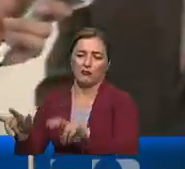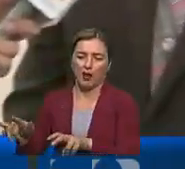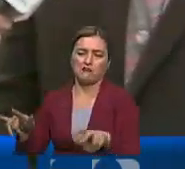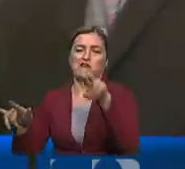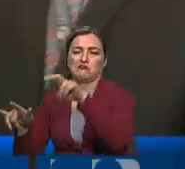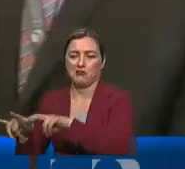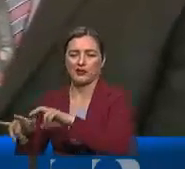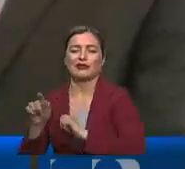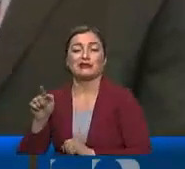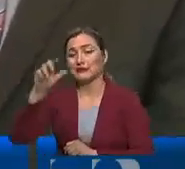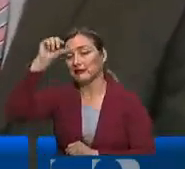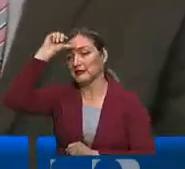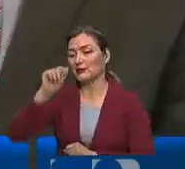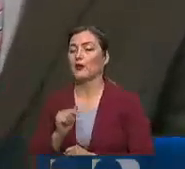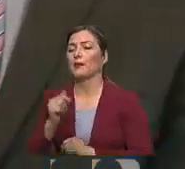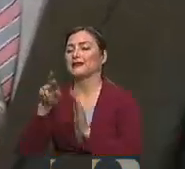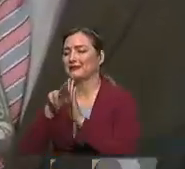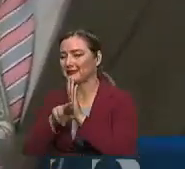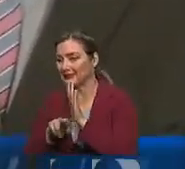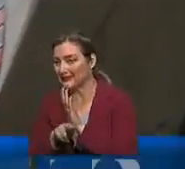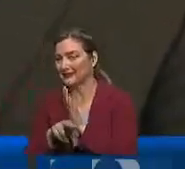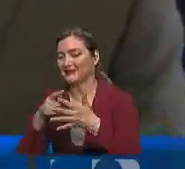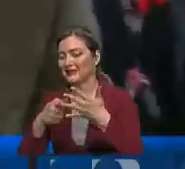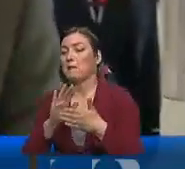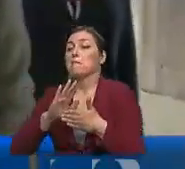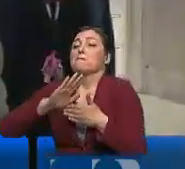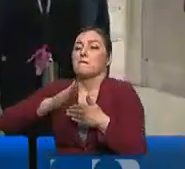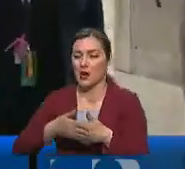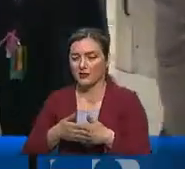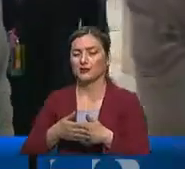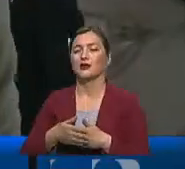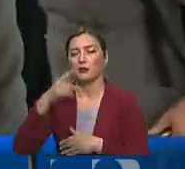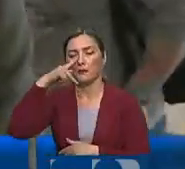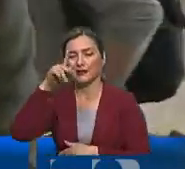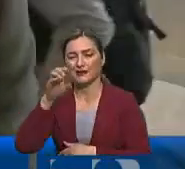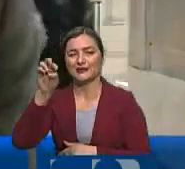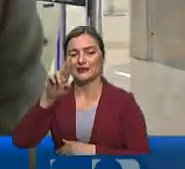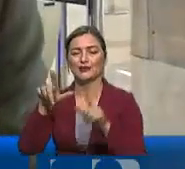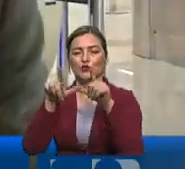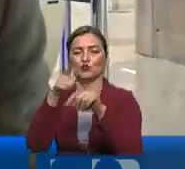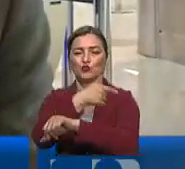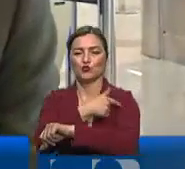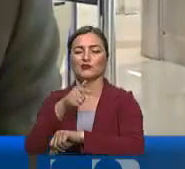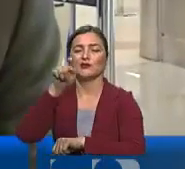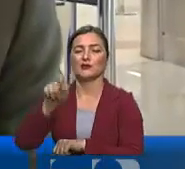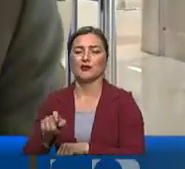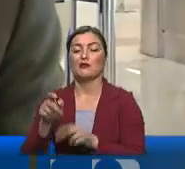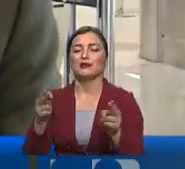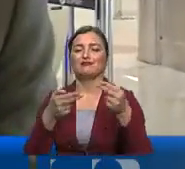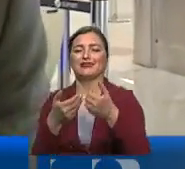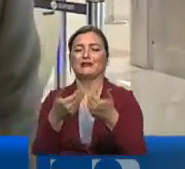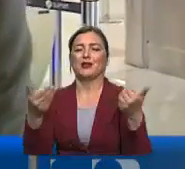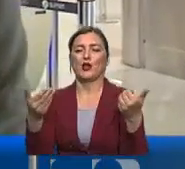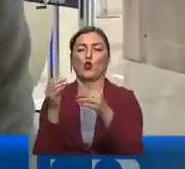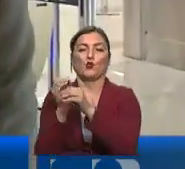India deben, además de presentar los requisitos señalados de prueba PCR, certificado de vacunación, además realizar un